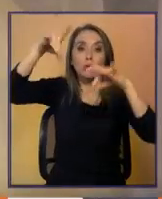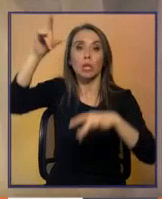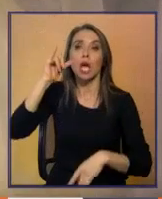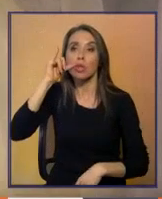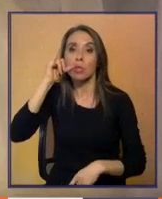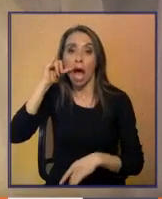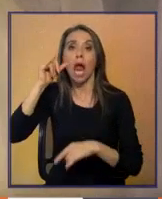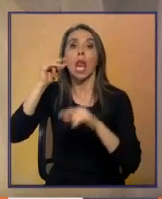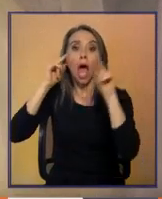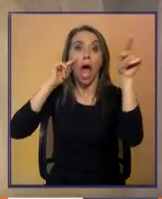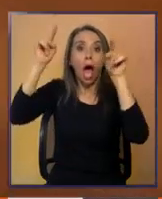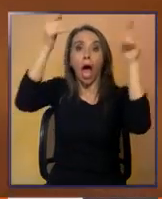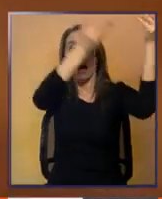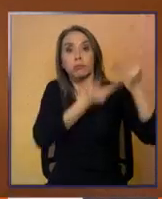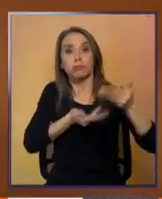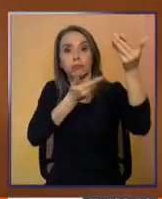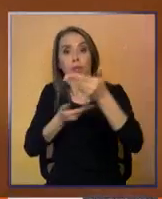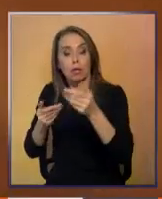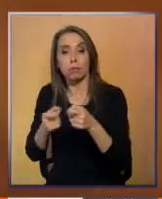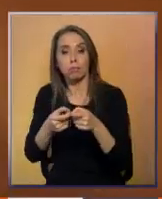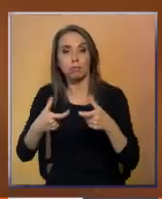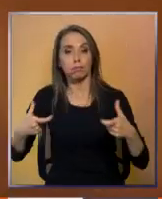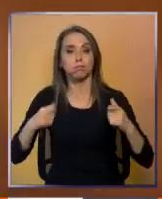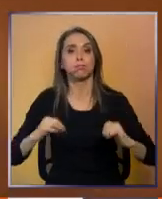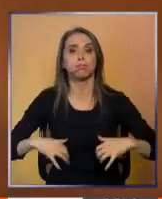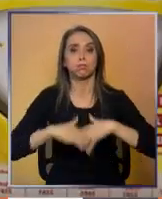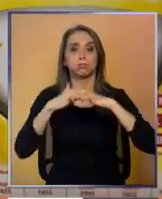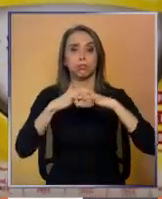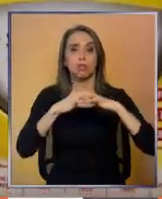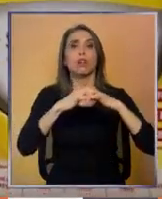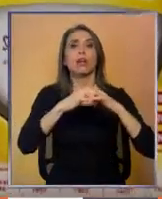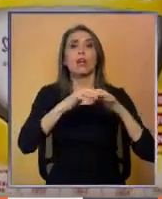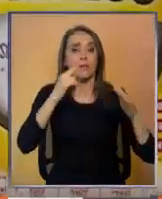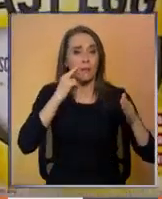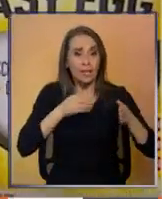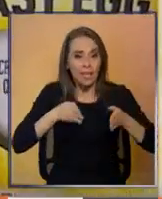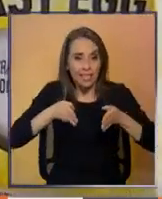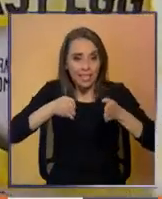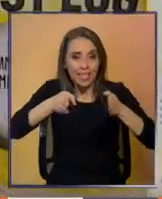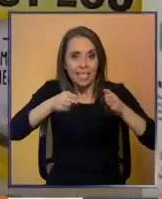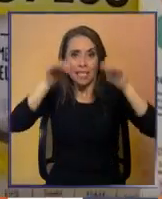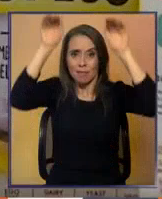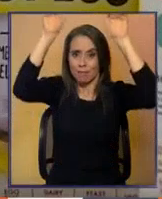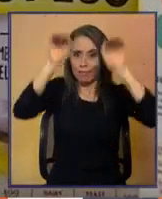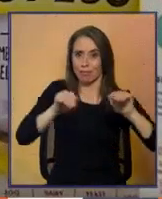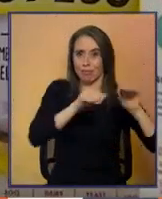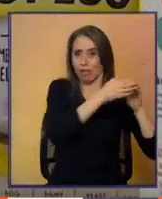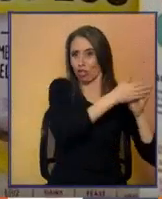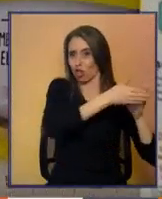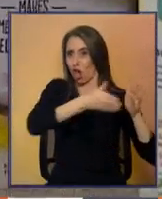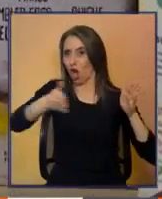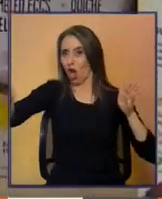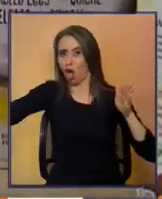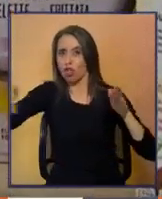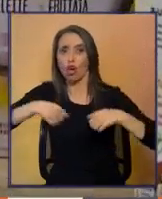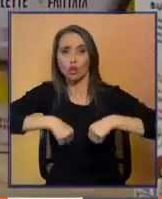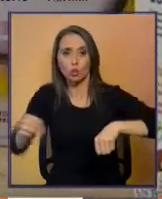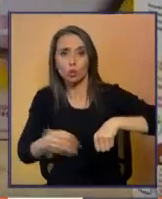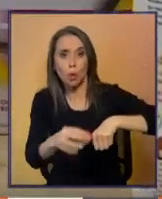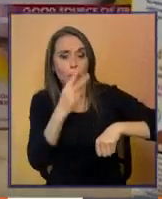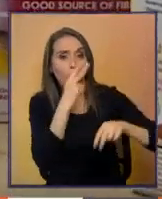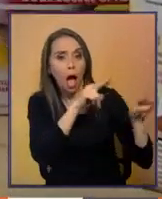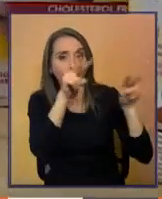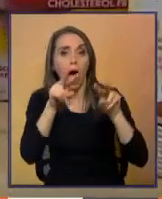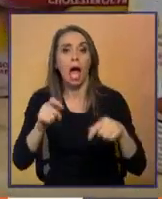así fue evolucionando a su consolidación. Góndolas completas en las principales cadenas de supermercados y la aparición de